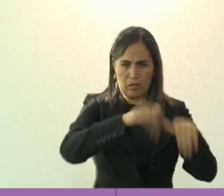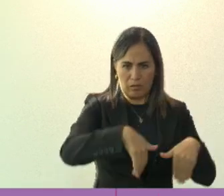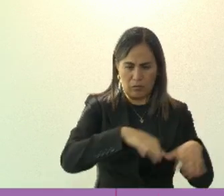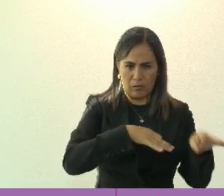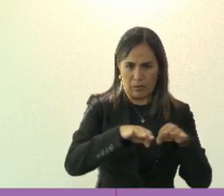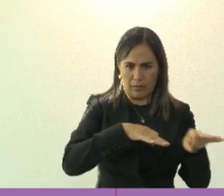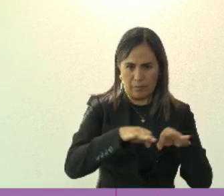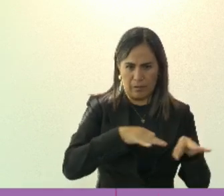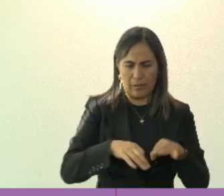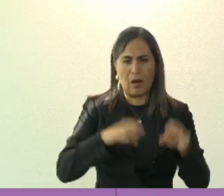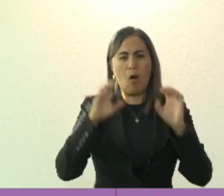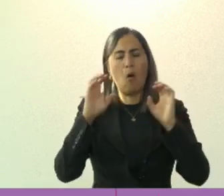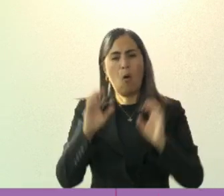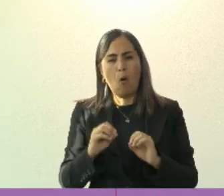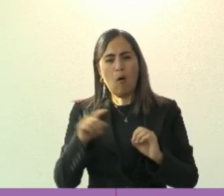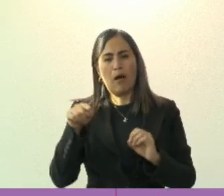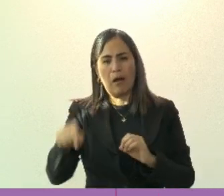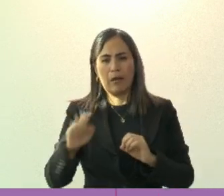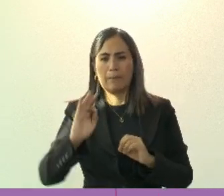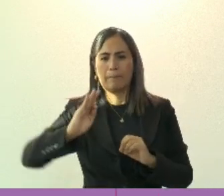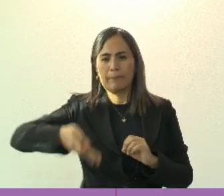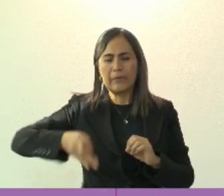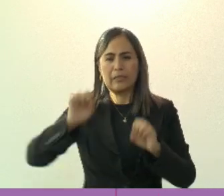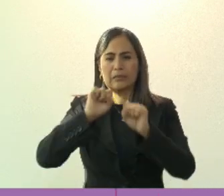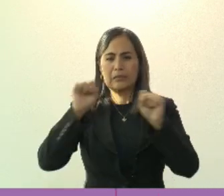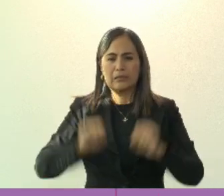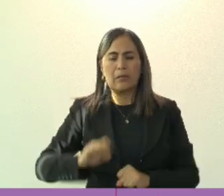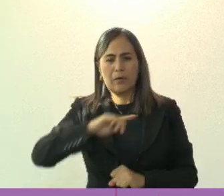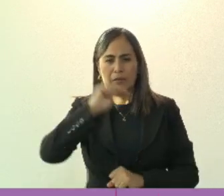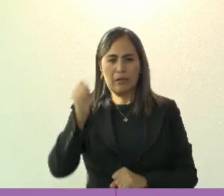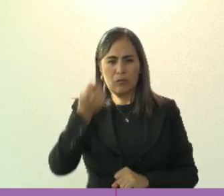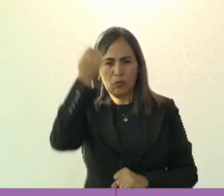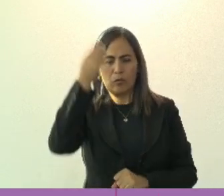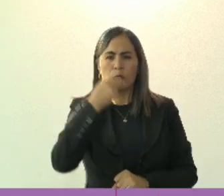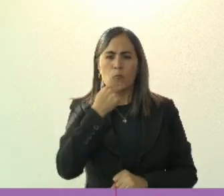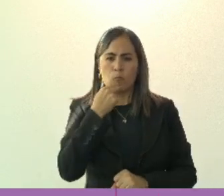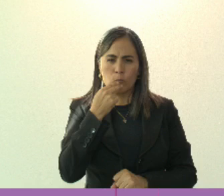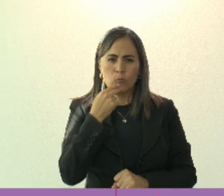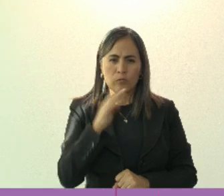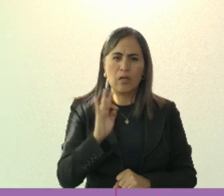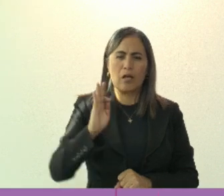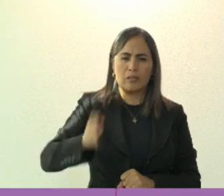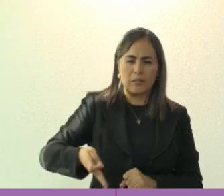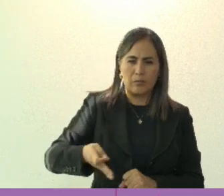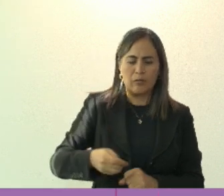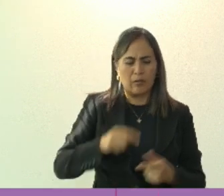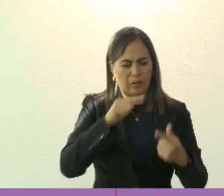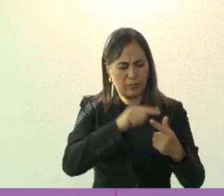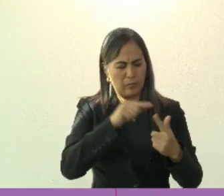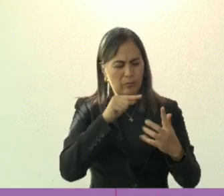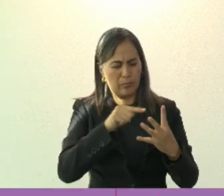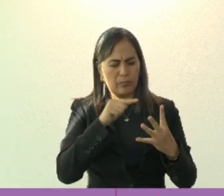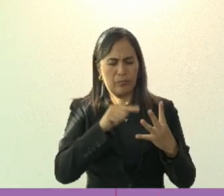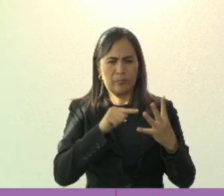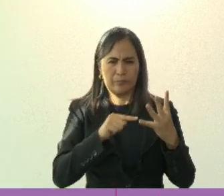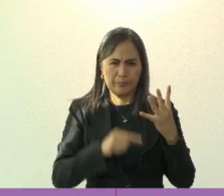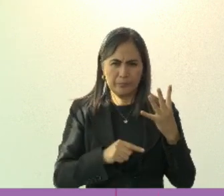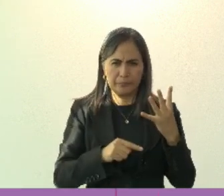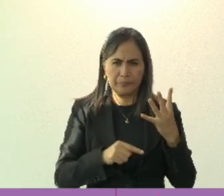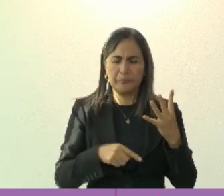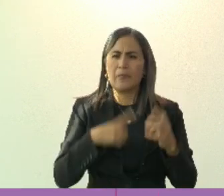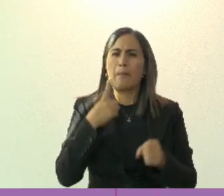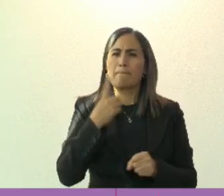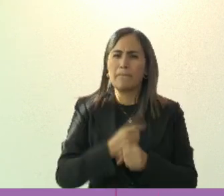de una contratación de un sistema tecnológico. Y véanlo, en cualquiera de los elementos, lo primero